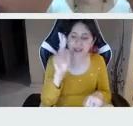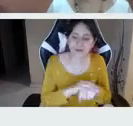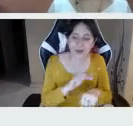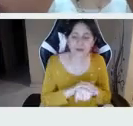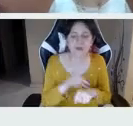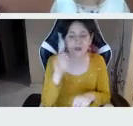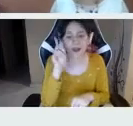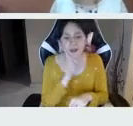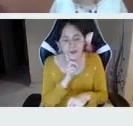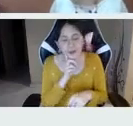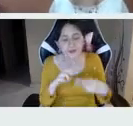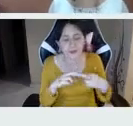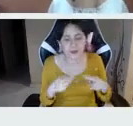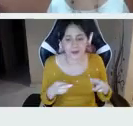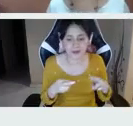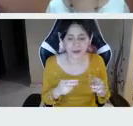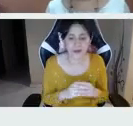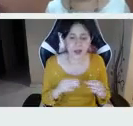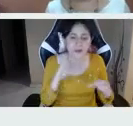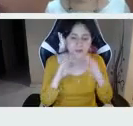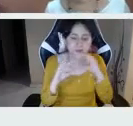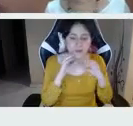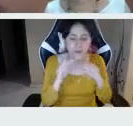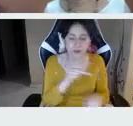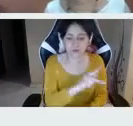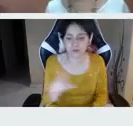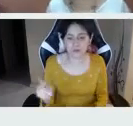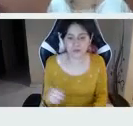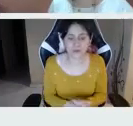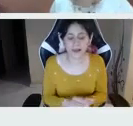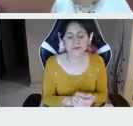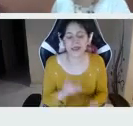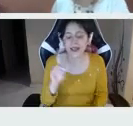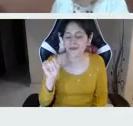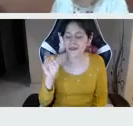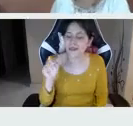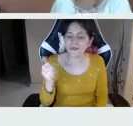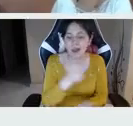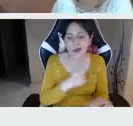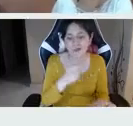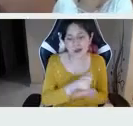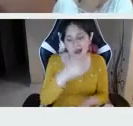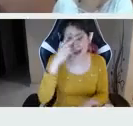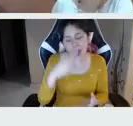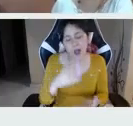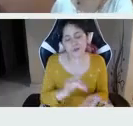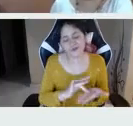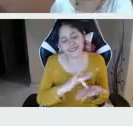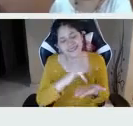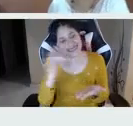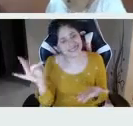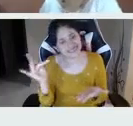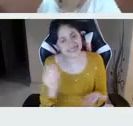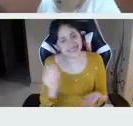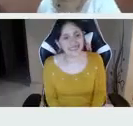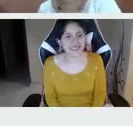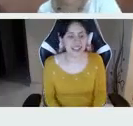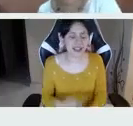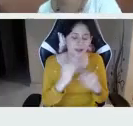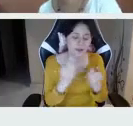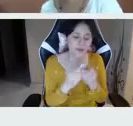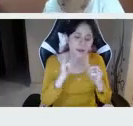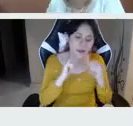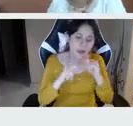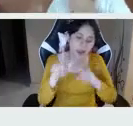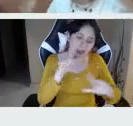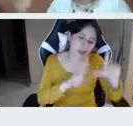Relaciones Públicas, al DIF de la Ciudad de México, como siempre, muchísimas gracias por su profesionalismo a la hora de interpretar en lengua de